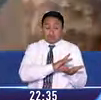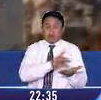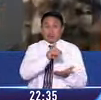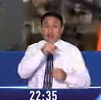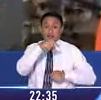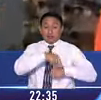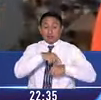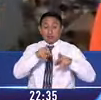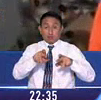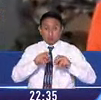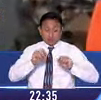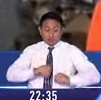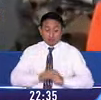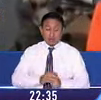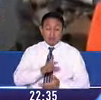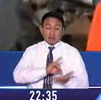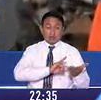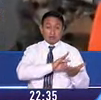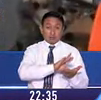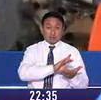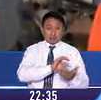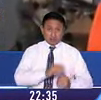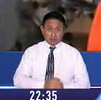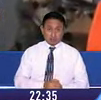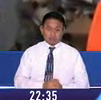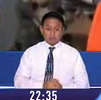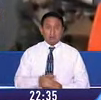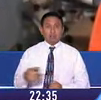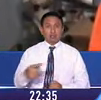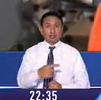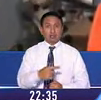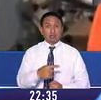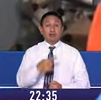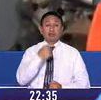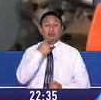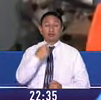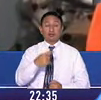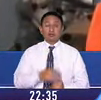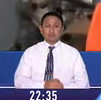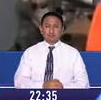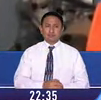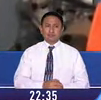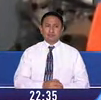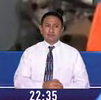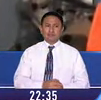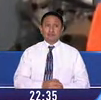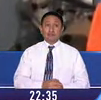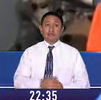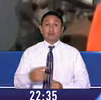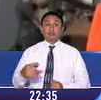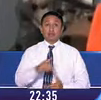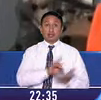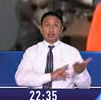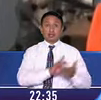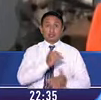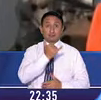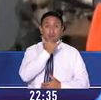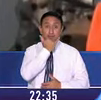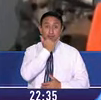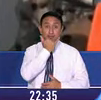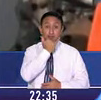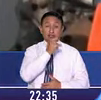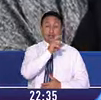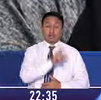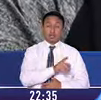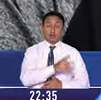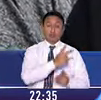esta extensión de maternidad o paternidad, se considera lo que nosotros conocemos como un despido ineficaz. Hay una protección de